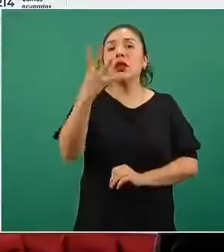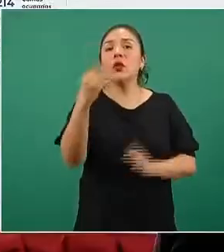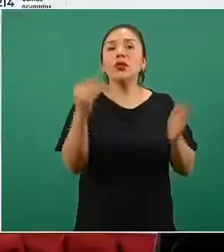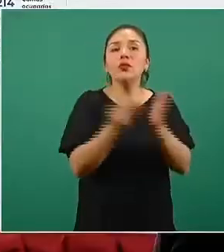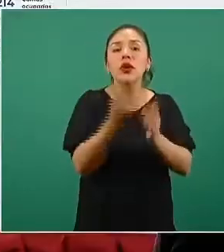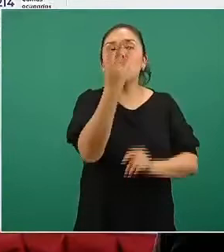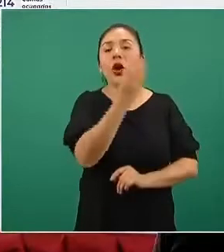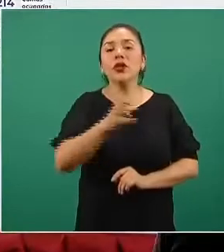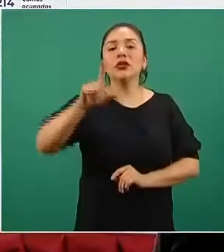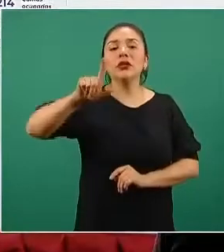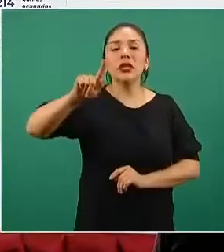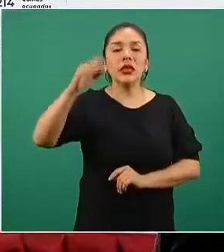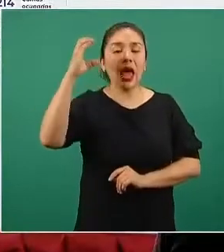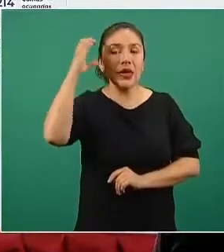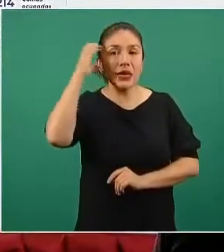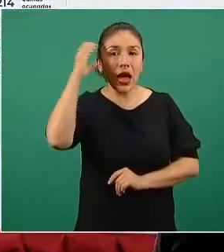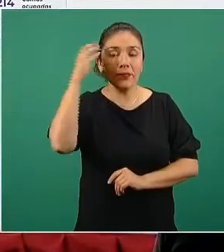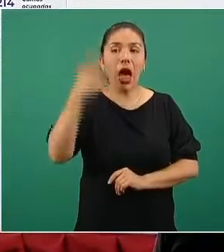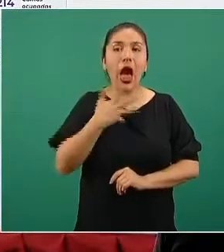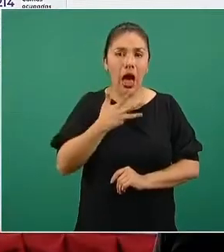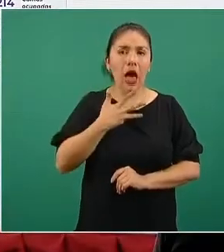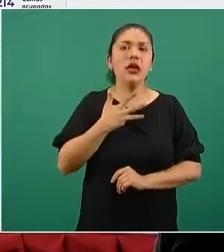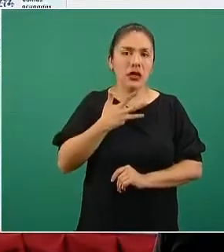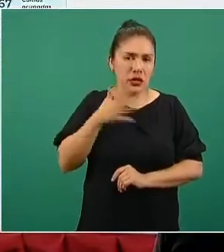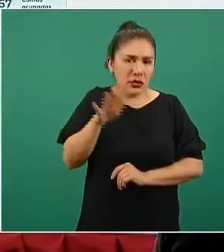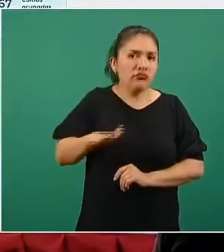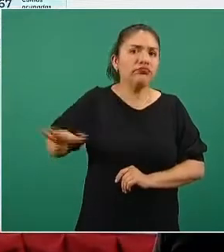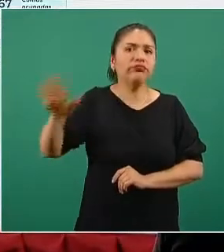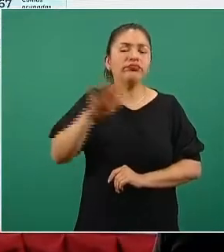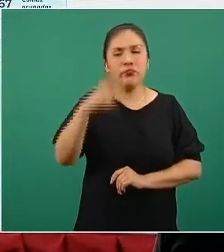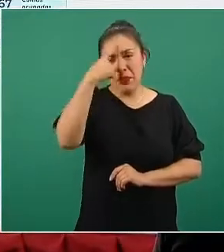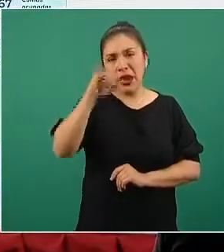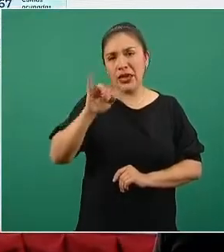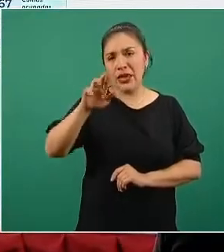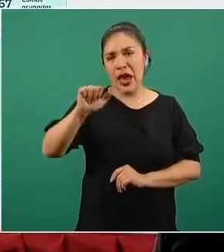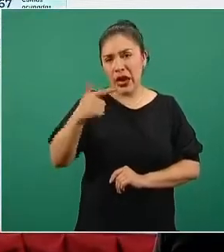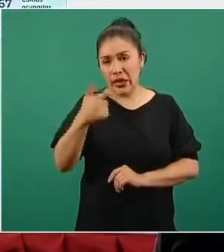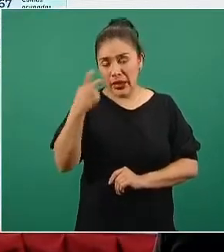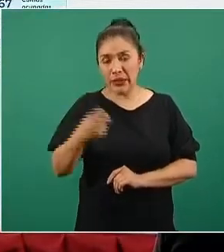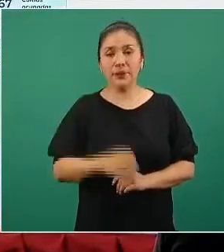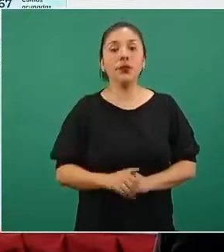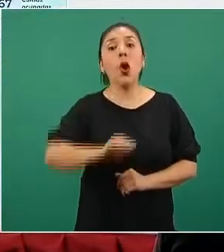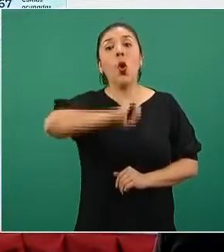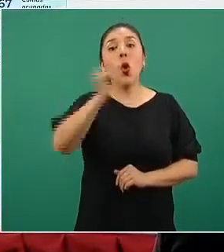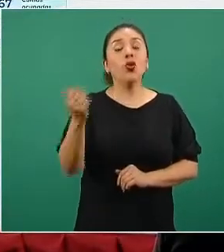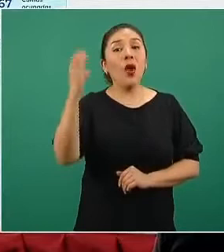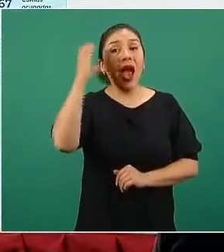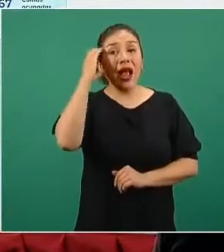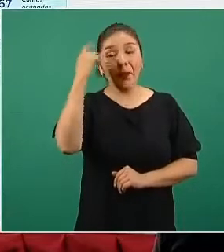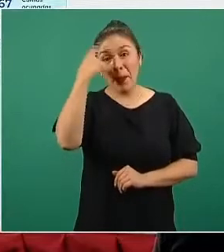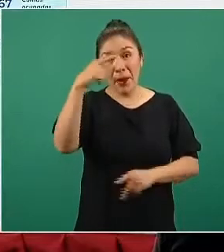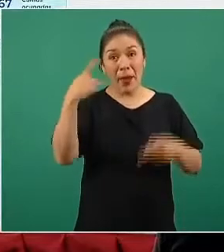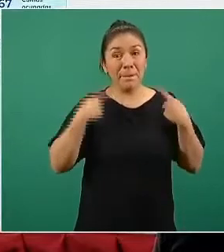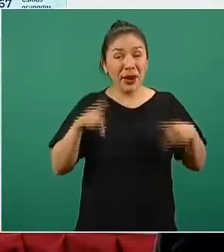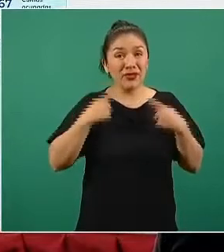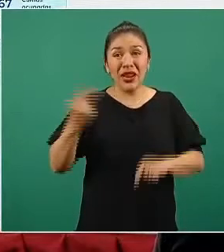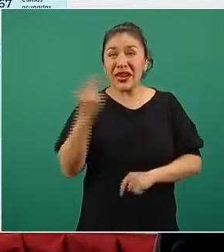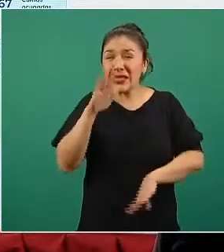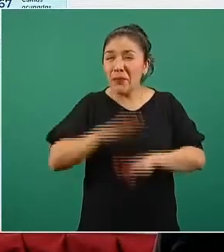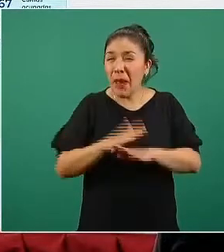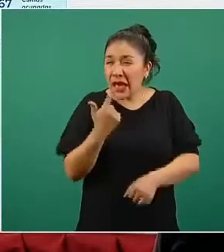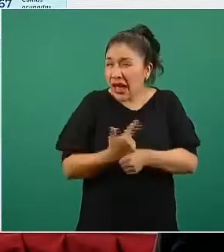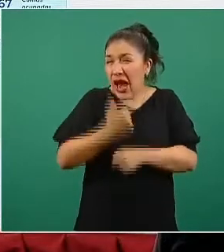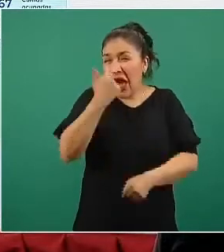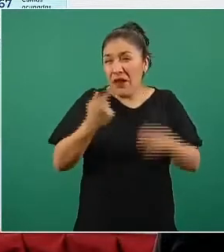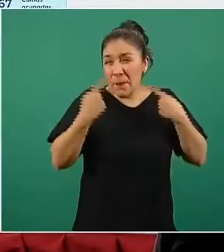34,470 camas que hay en esta red IRAG. Sobre las camas para las personas que requieren cuidados